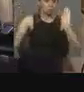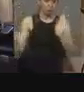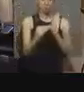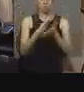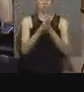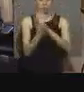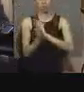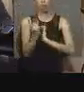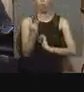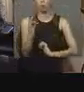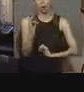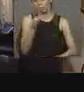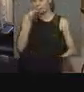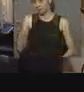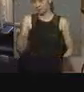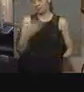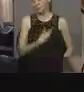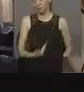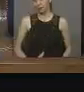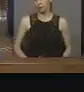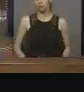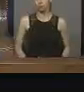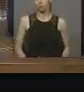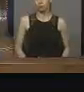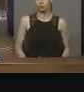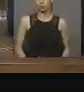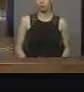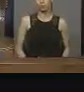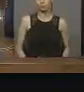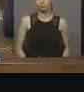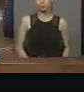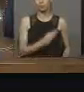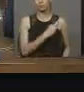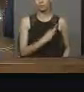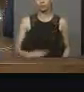presidente. Diputado señor Santana.